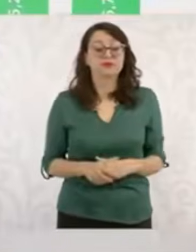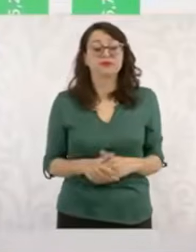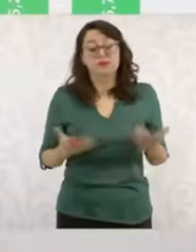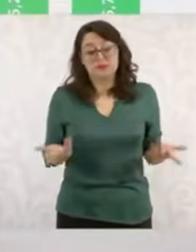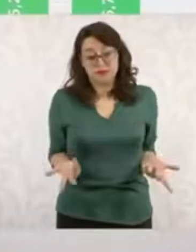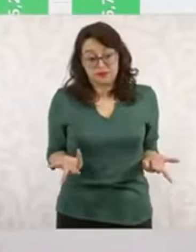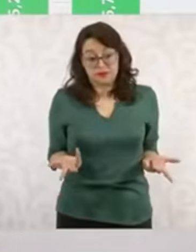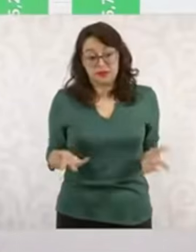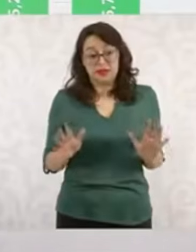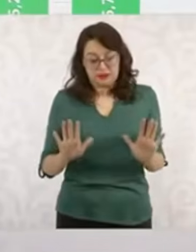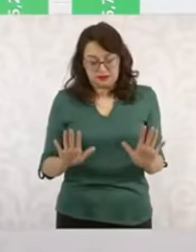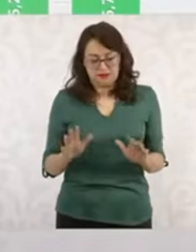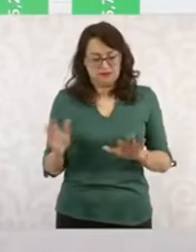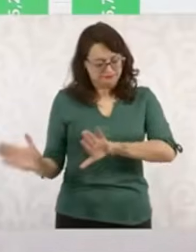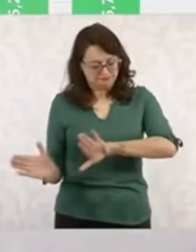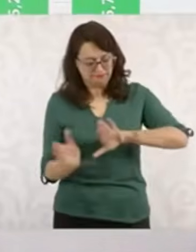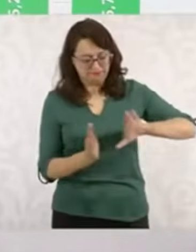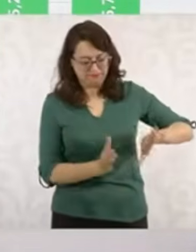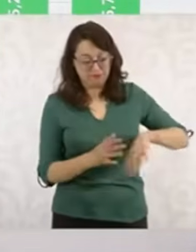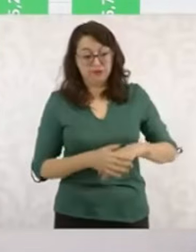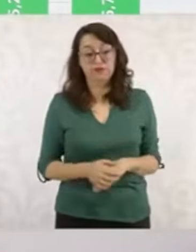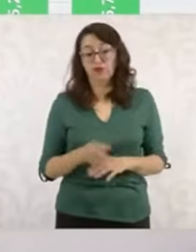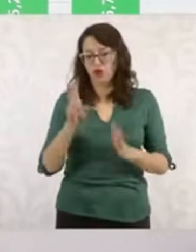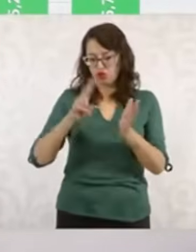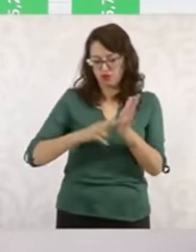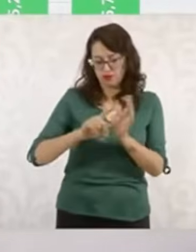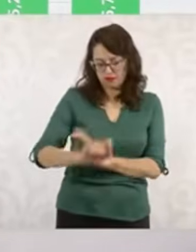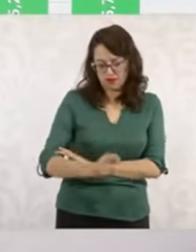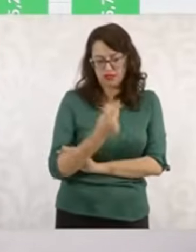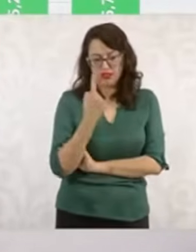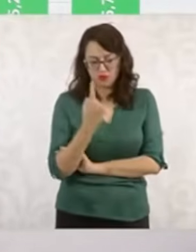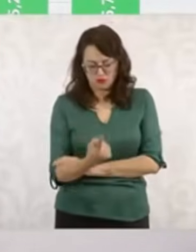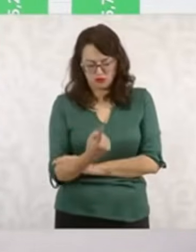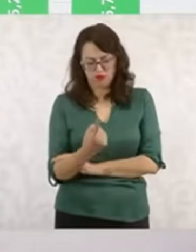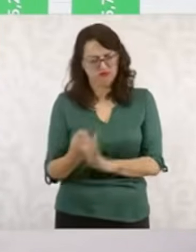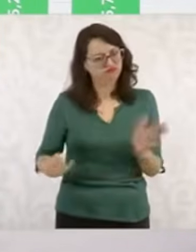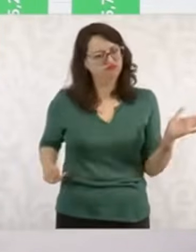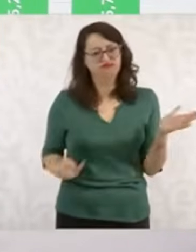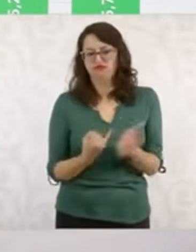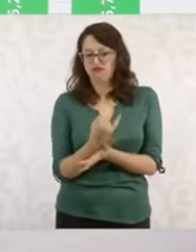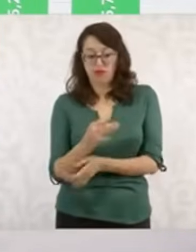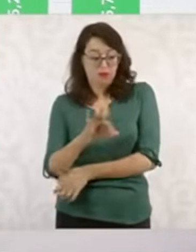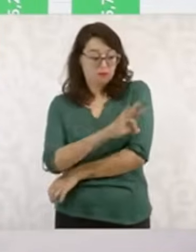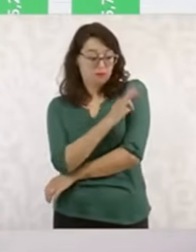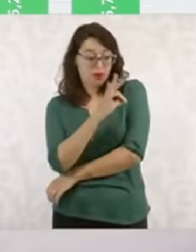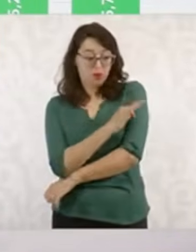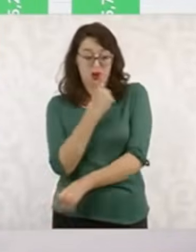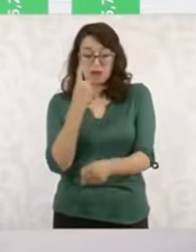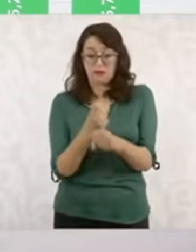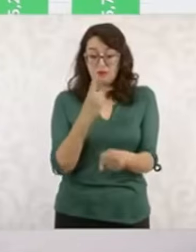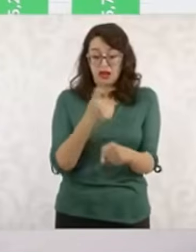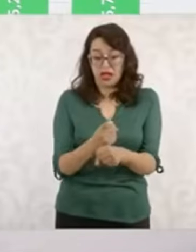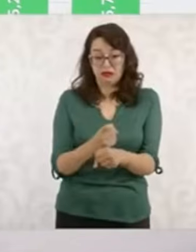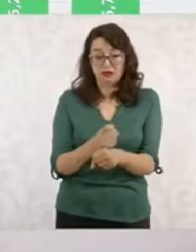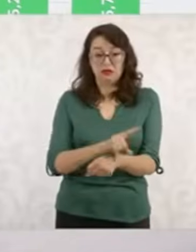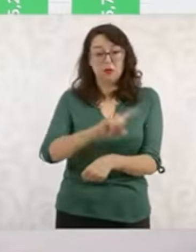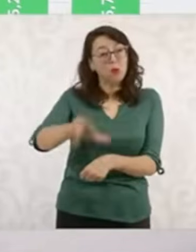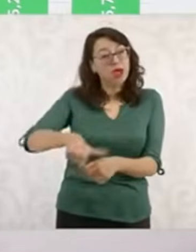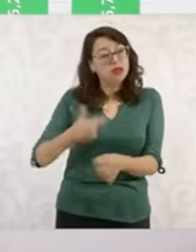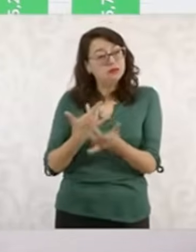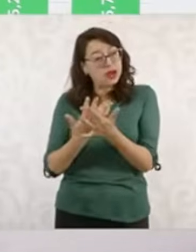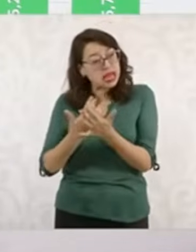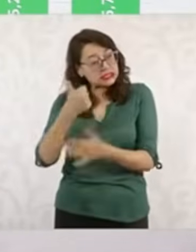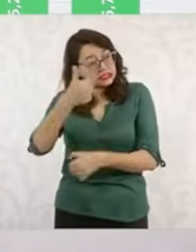estas deserciones que pasan entre el año y los 6 años, se implementó un nuevo esquema. Por eso ahora, en el programa de